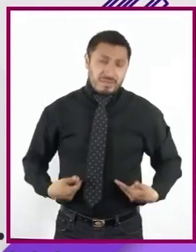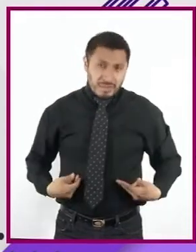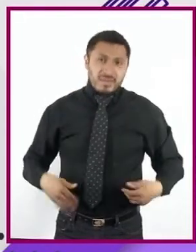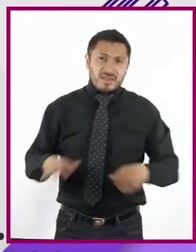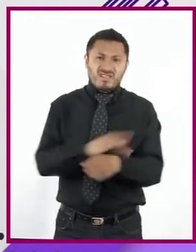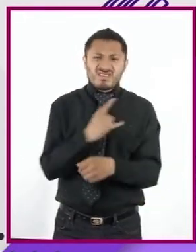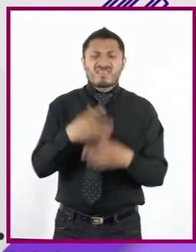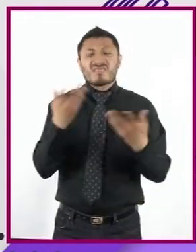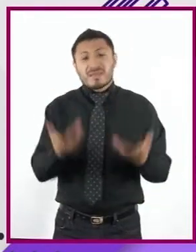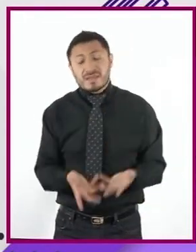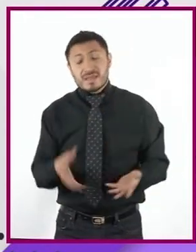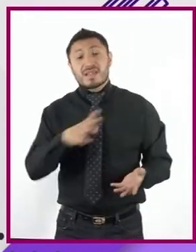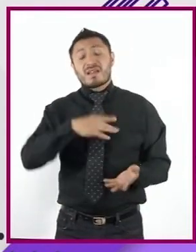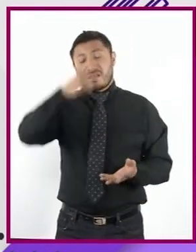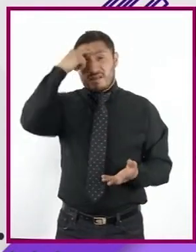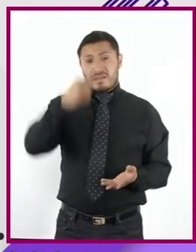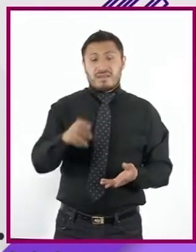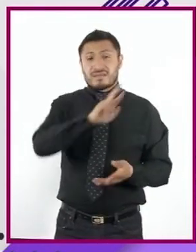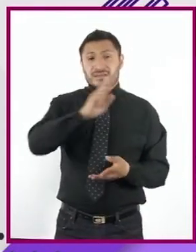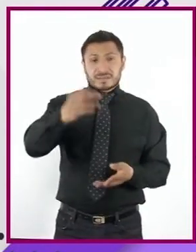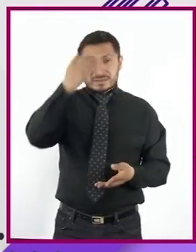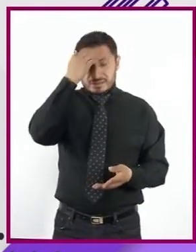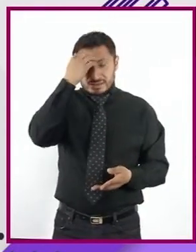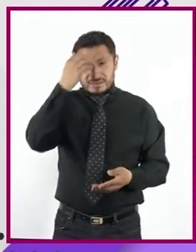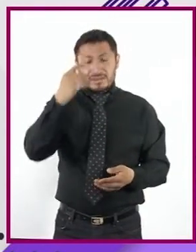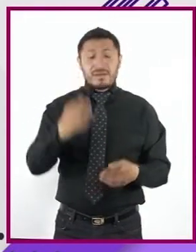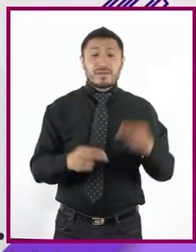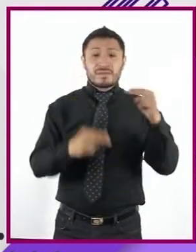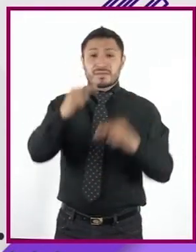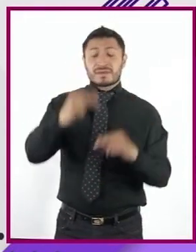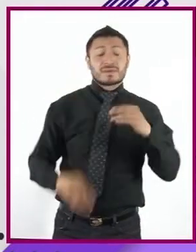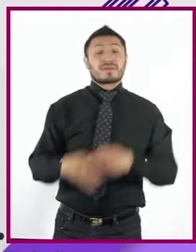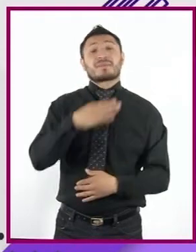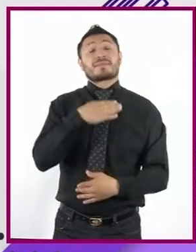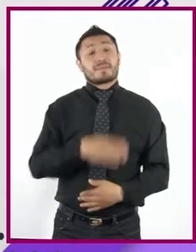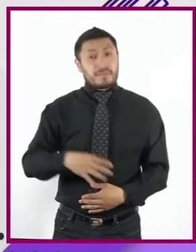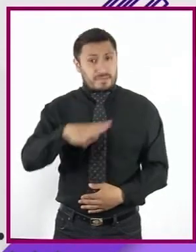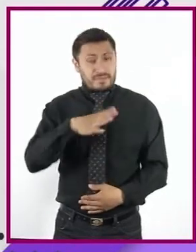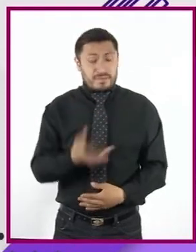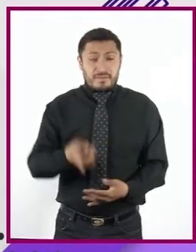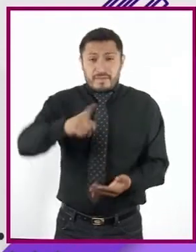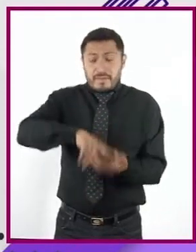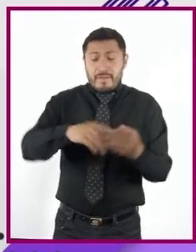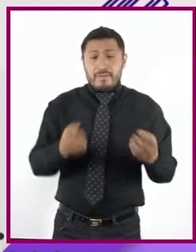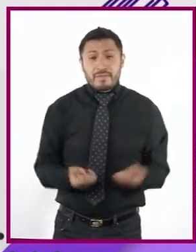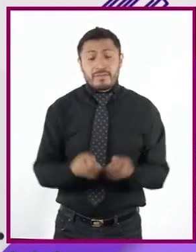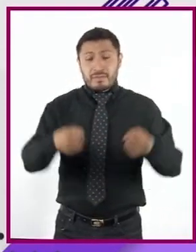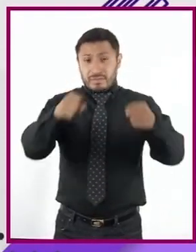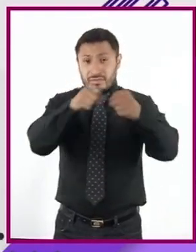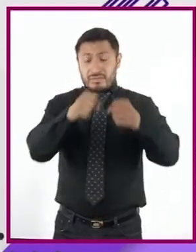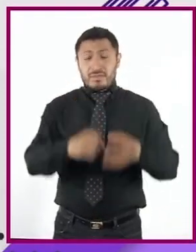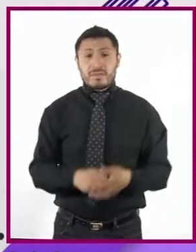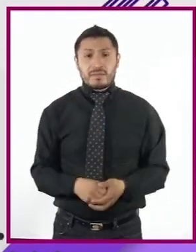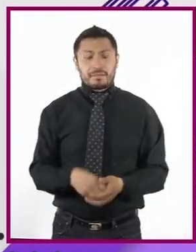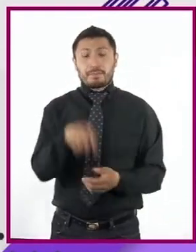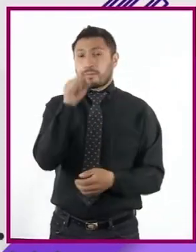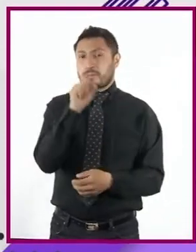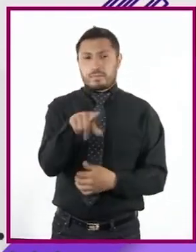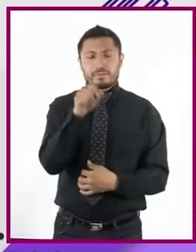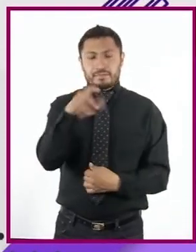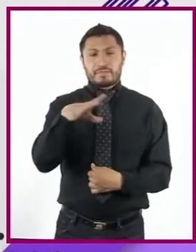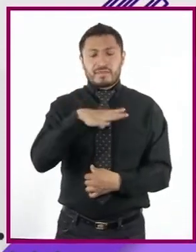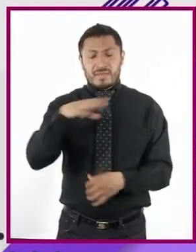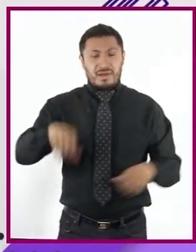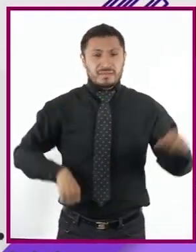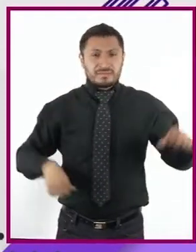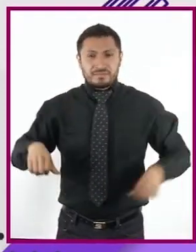que estos son referencia para reconocer el grado de justicia que existe en una sociedad, así como de las